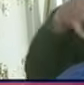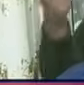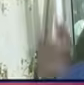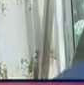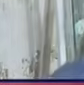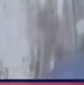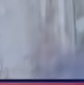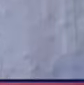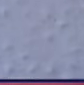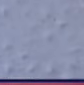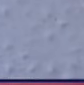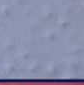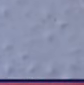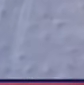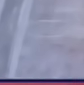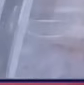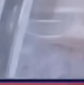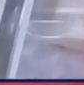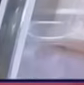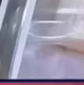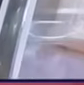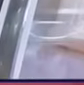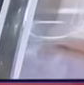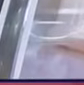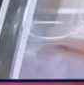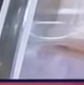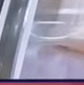que su nicho estén bonitos.